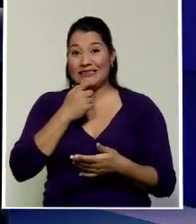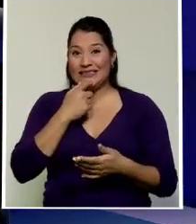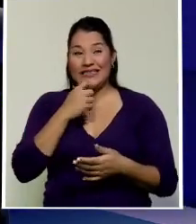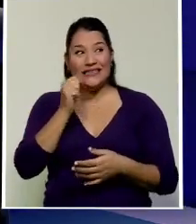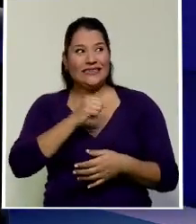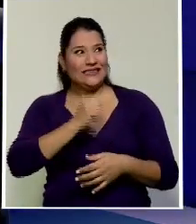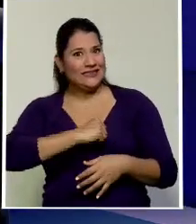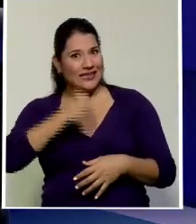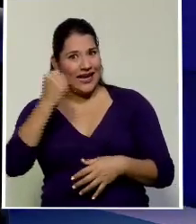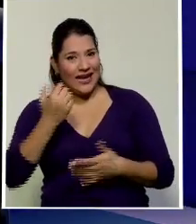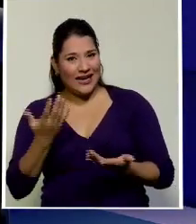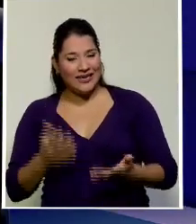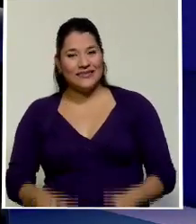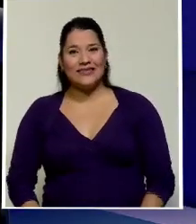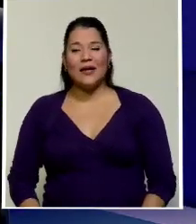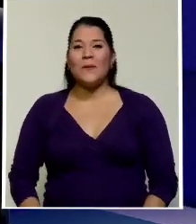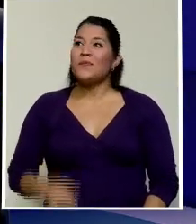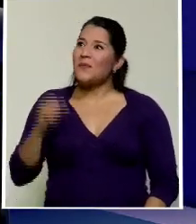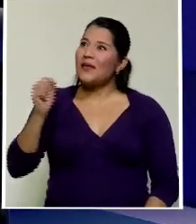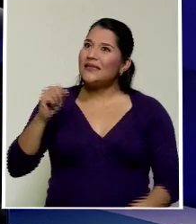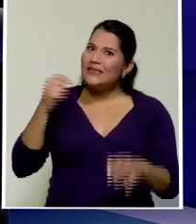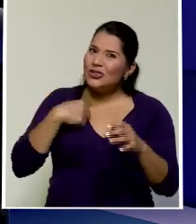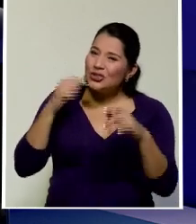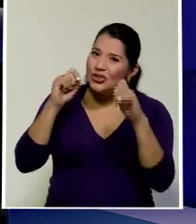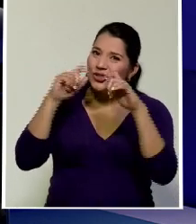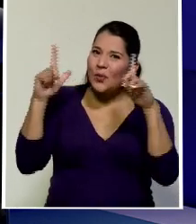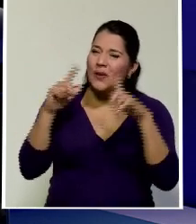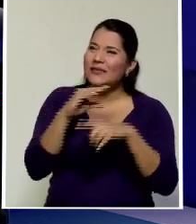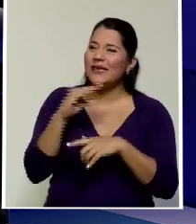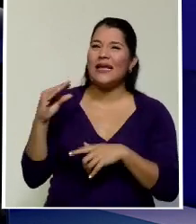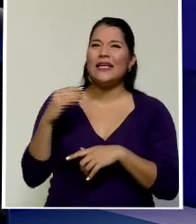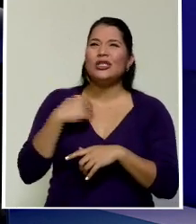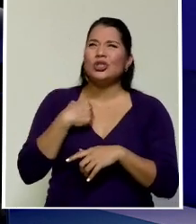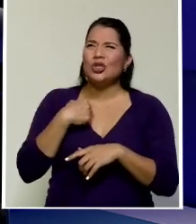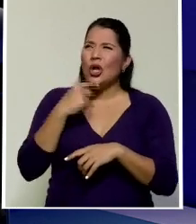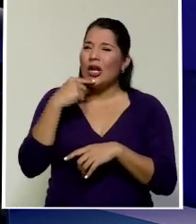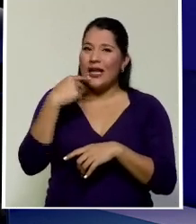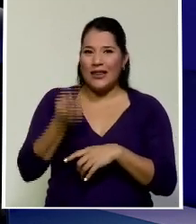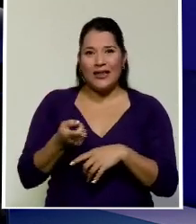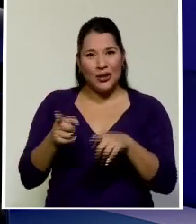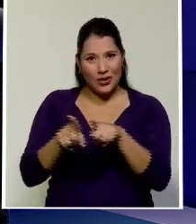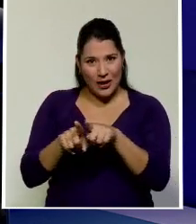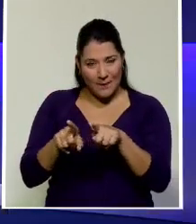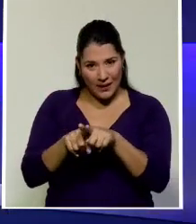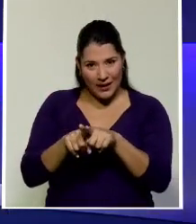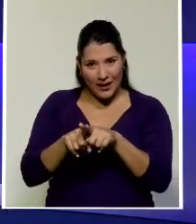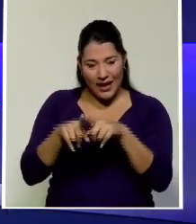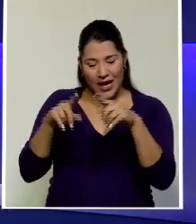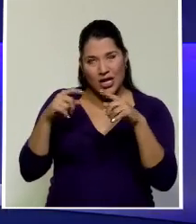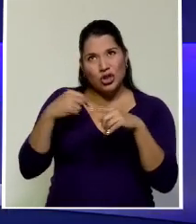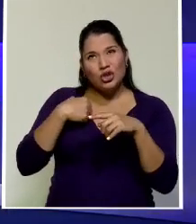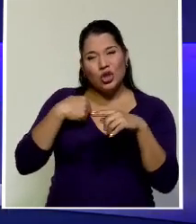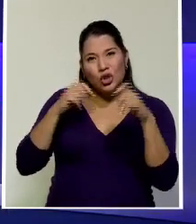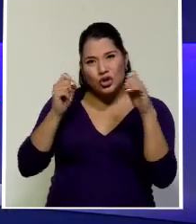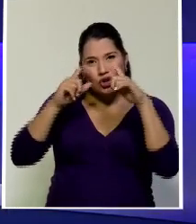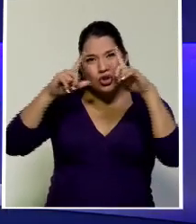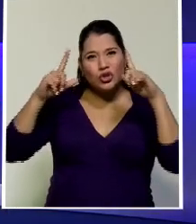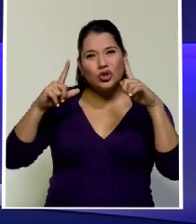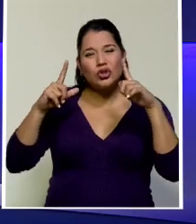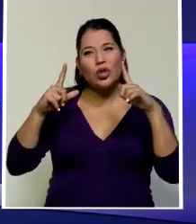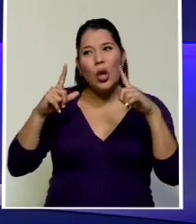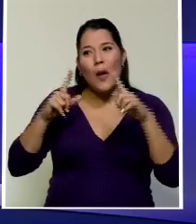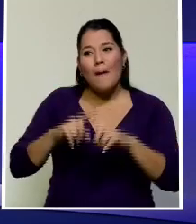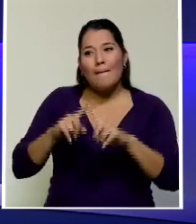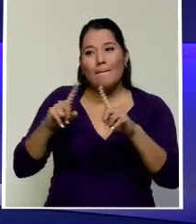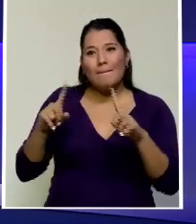Definitivamente. Exacto, sí, eso es sorpresa y además yo te digo otra cosa también, la sorpresa viene con una alegría que